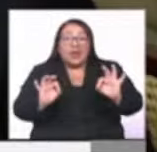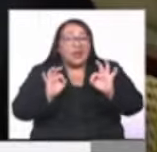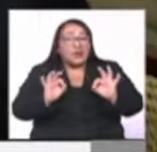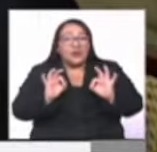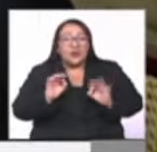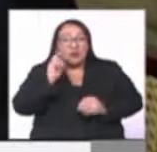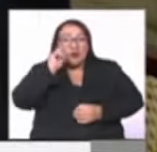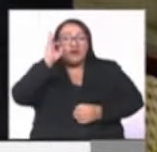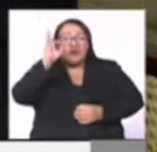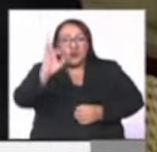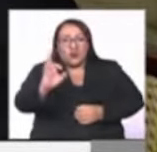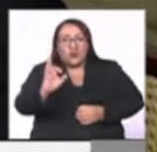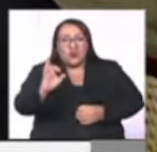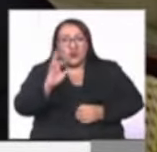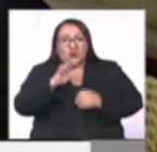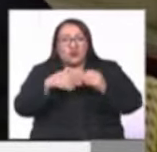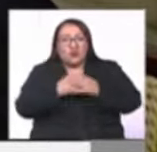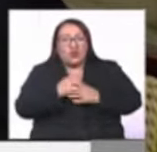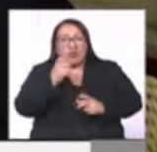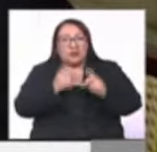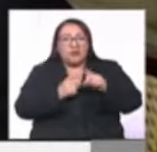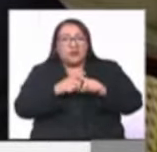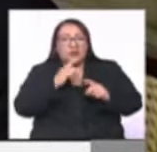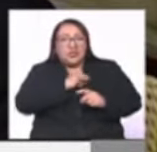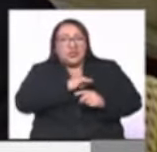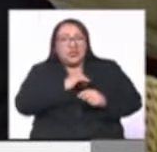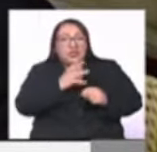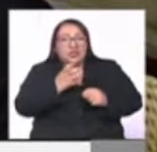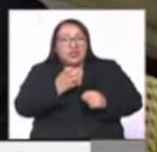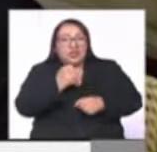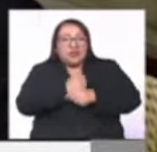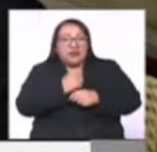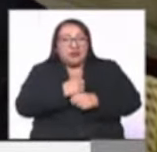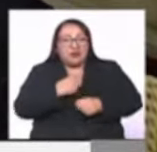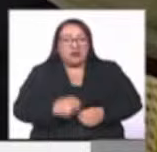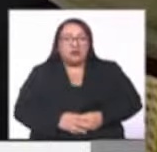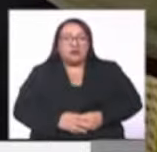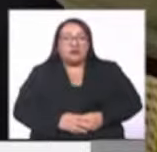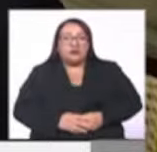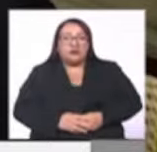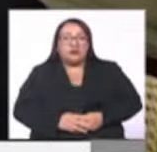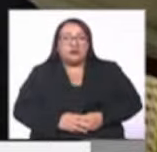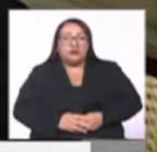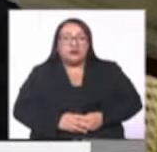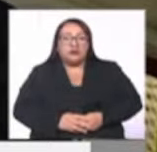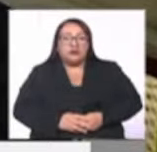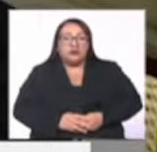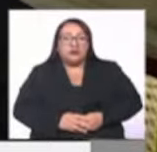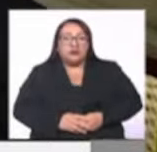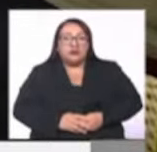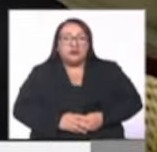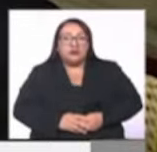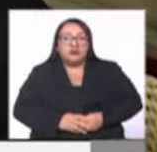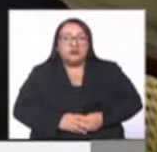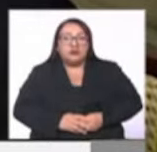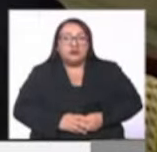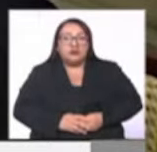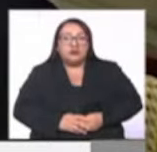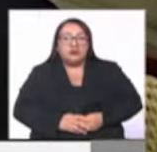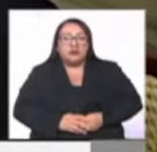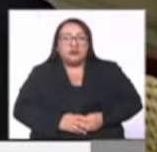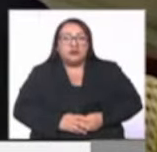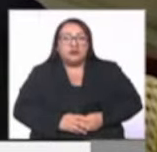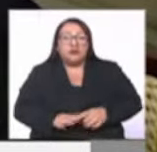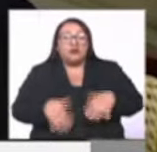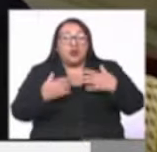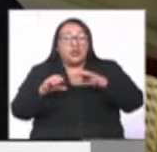al poder y a todas aquellas entidades que tienen función jurisdiccional que tienen esa capacidad de declarar el derecho